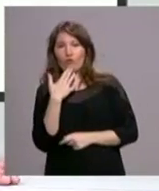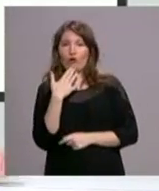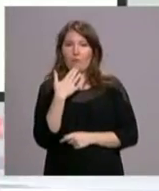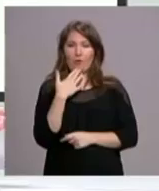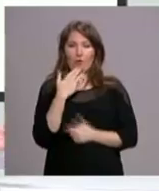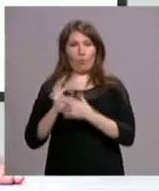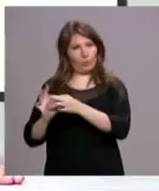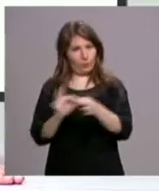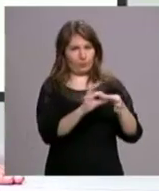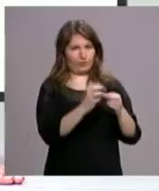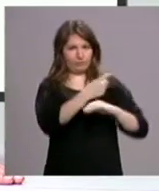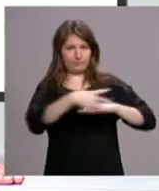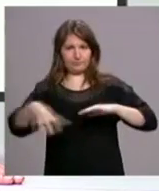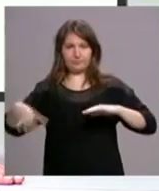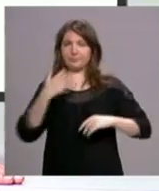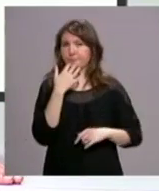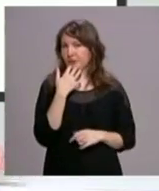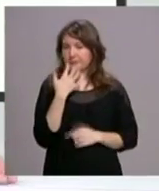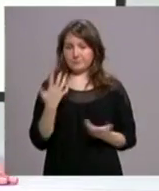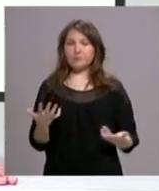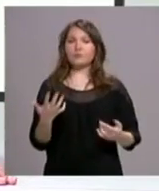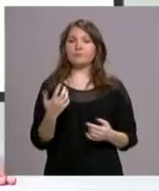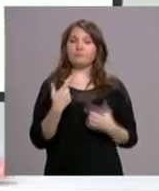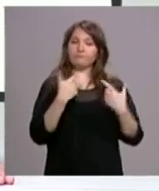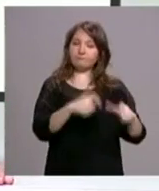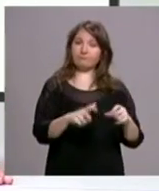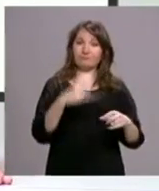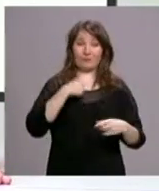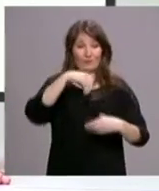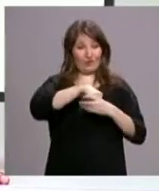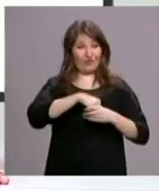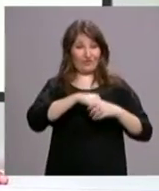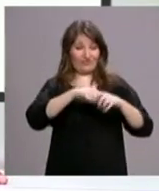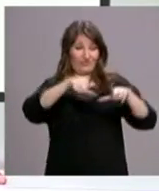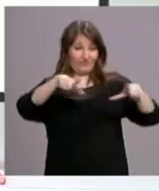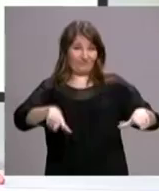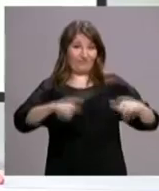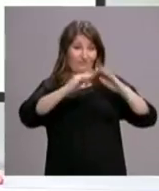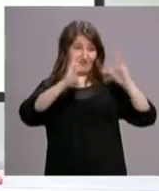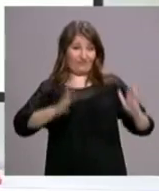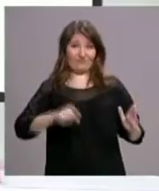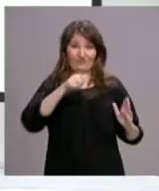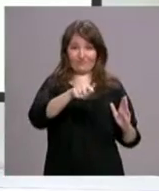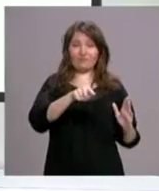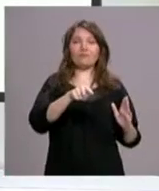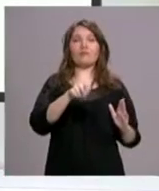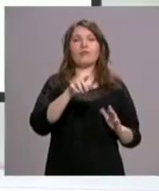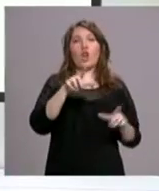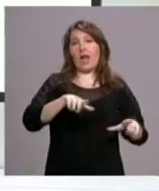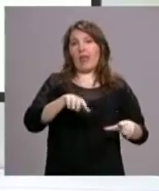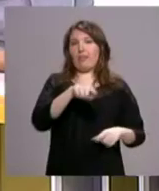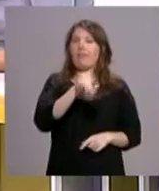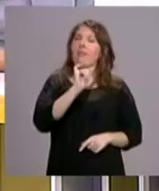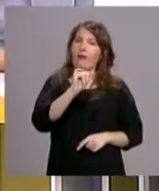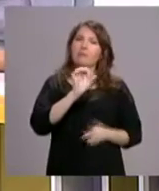¿no? Uno es el que se realiza en la propia sede de la delegación, en el que hay varios servicios